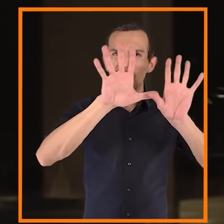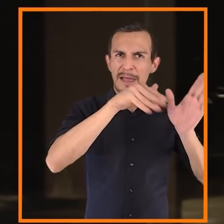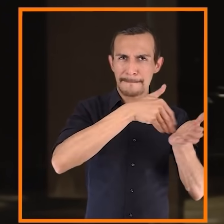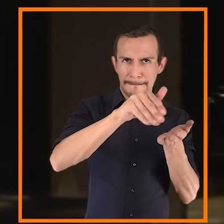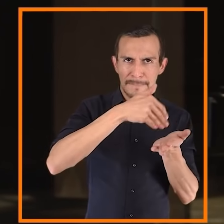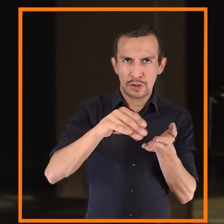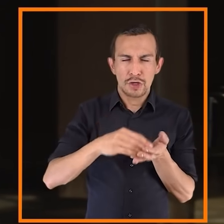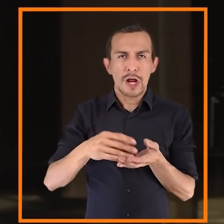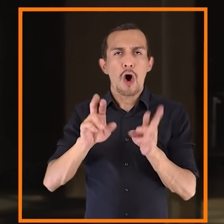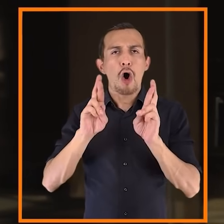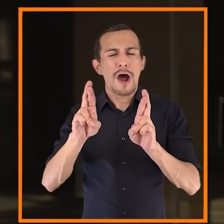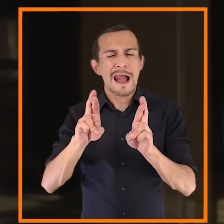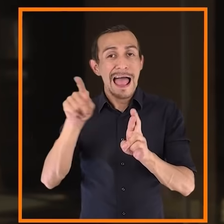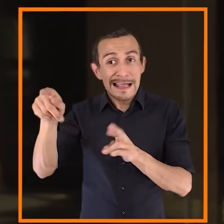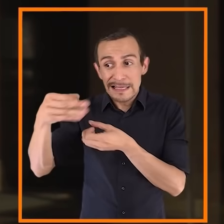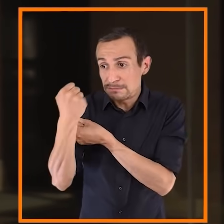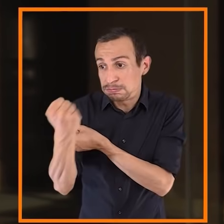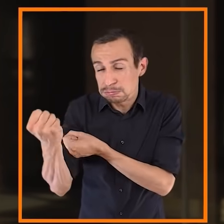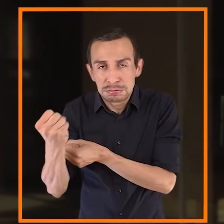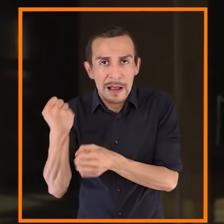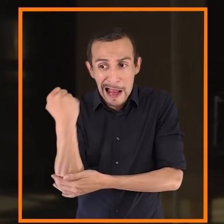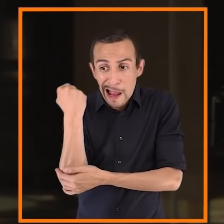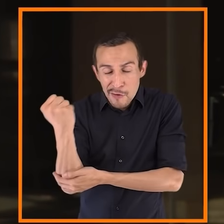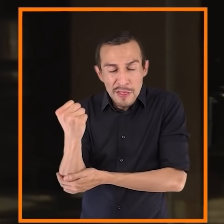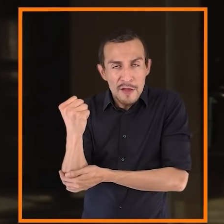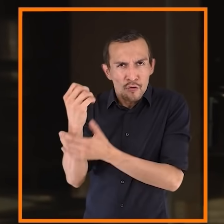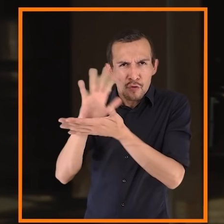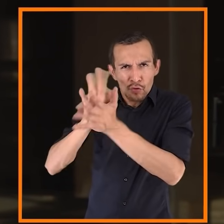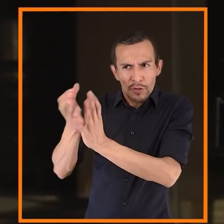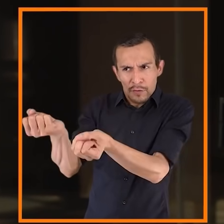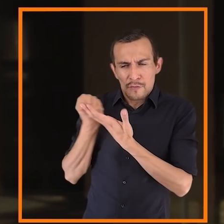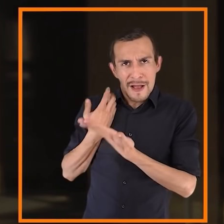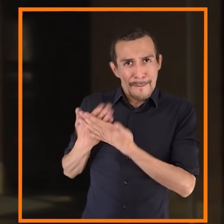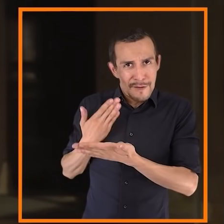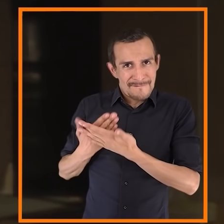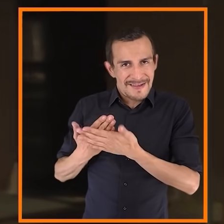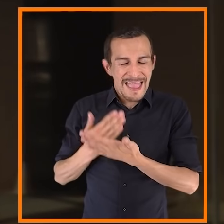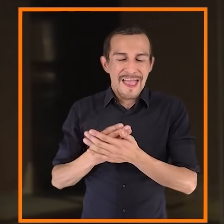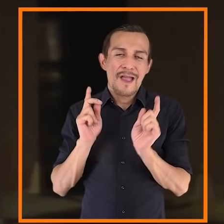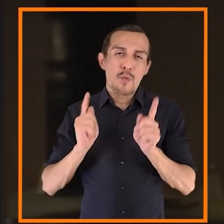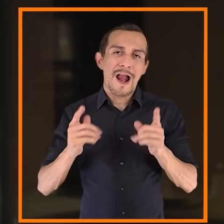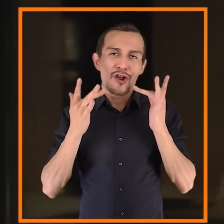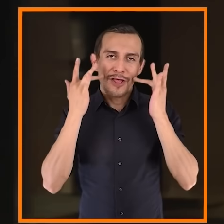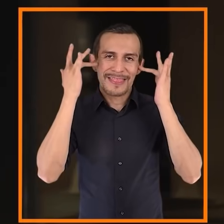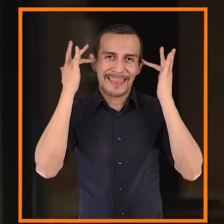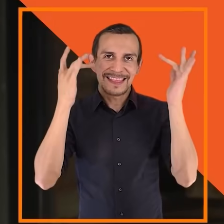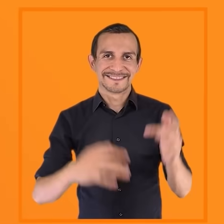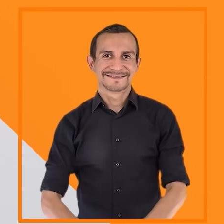pesos. Espero poder estrujar esa mentoría. Así que igual voy a estar contenta.